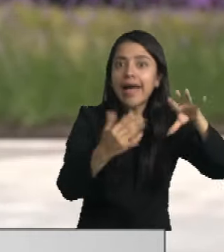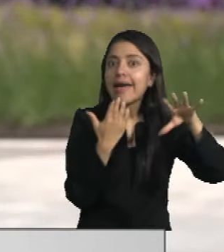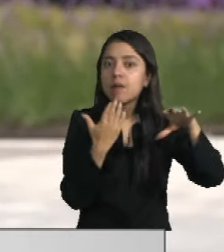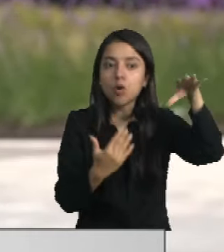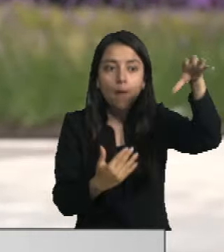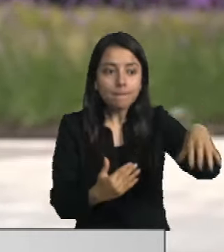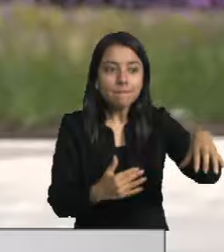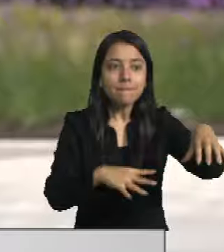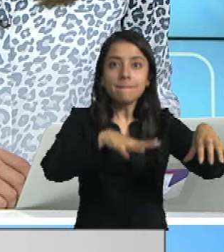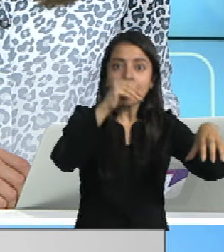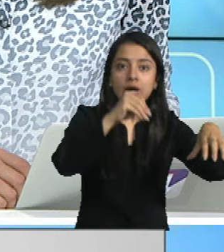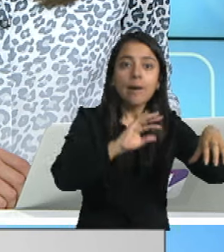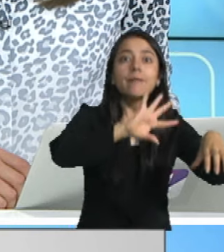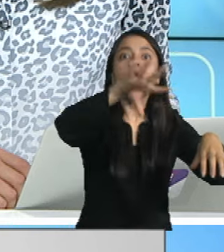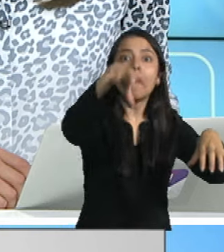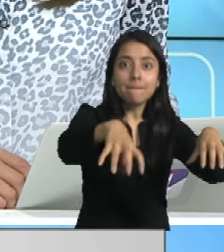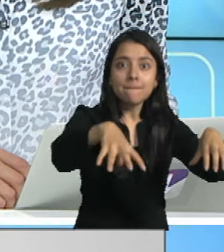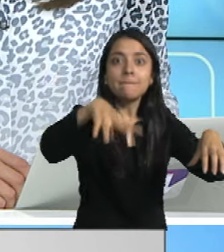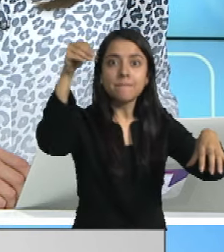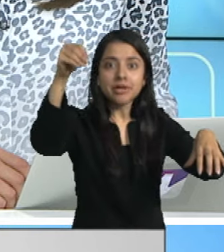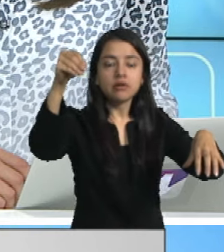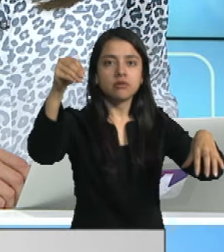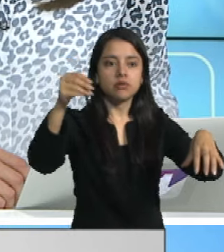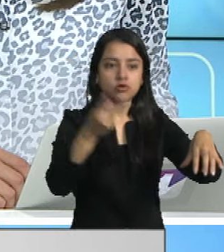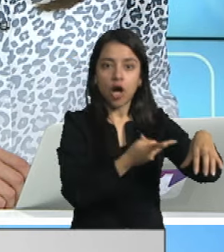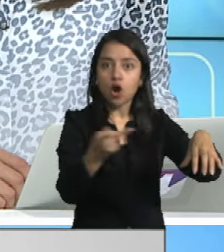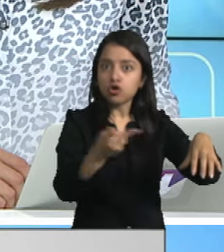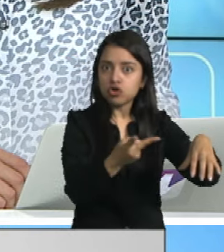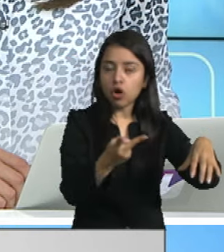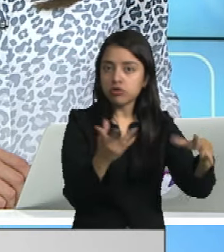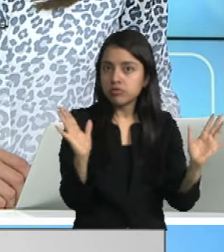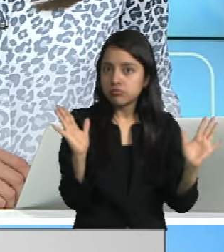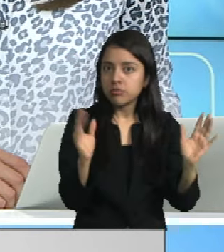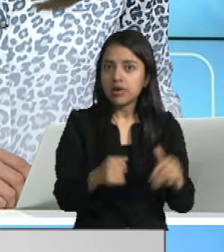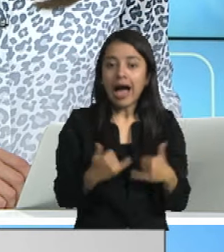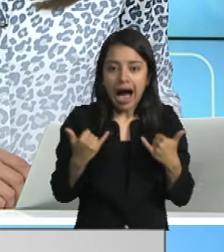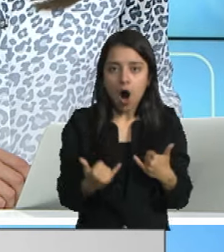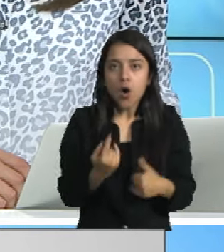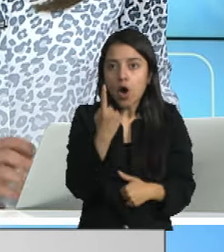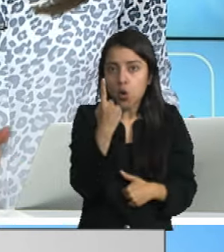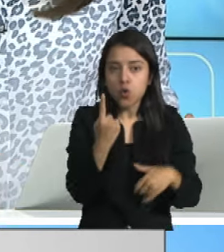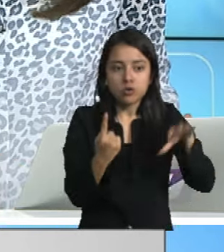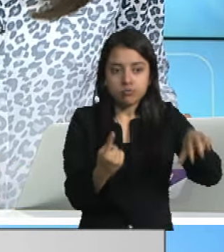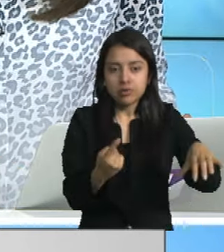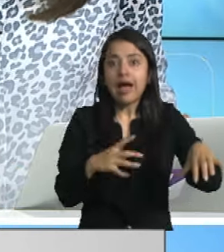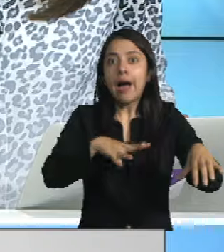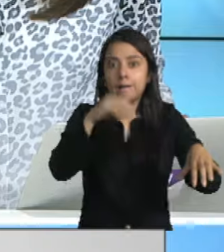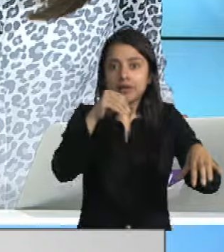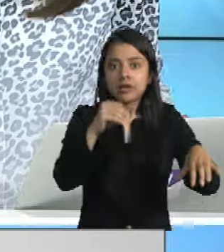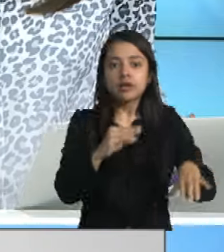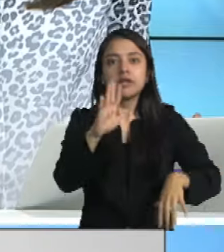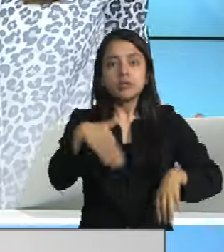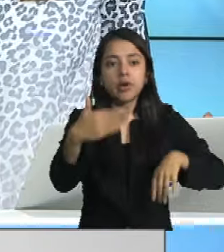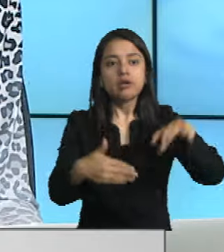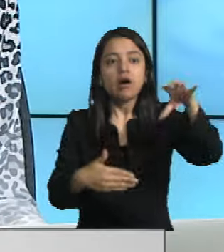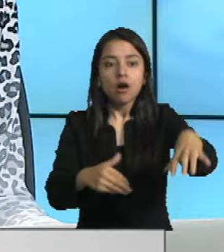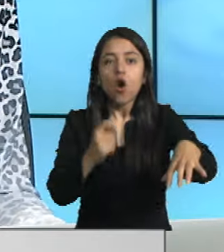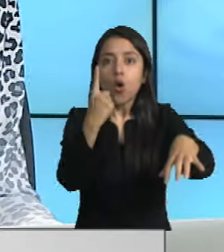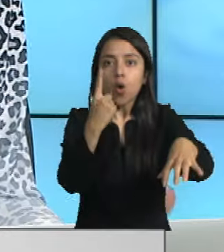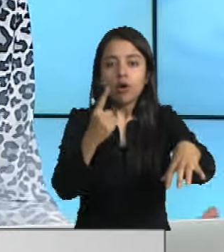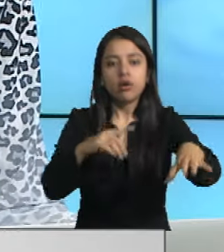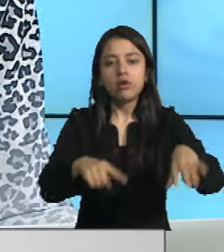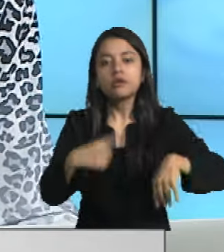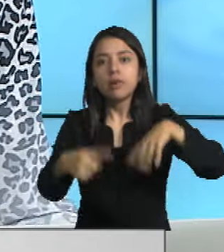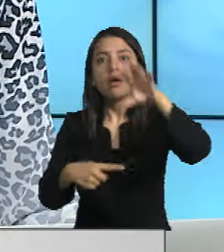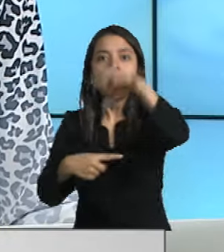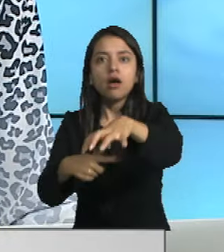occidente de la capital de la República, desde donde me despido. Nicolás Romero, Noticentro 1 CMI. Nicolás, muchas gracias. Y es que la situación no es fácil. Colombia sigue